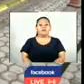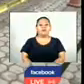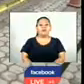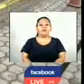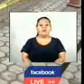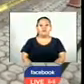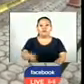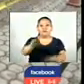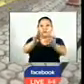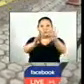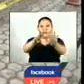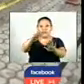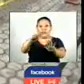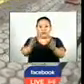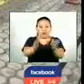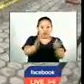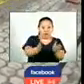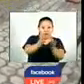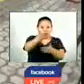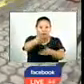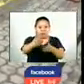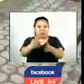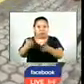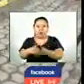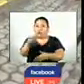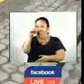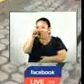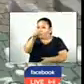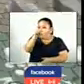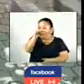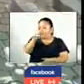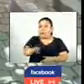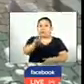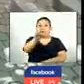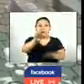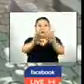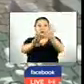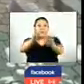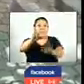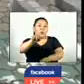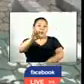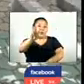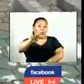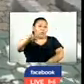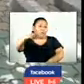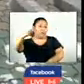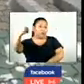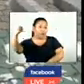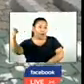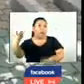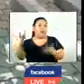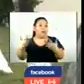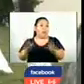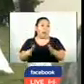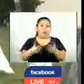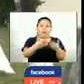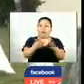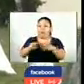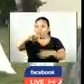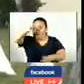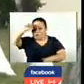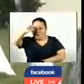Más de 700 kilogramos de cocaína valorados en 18.7 millones de dólares es el resultado de tres operativos